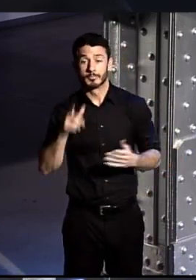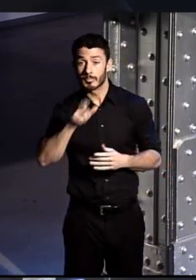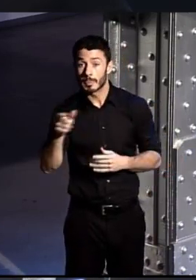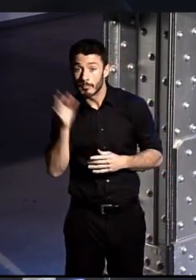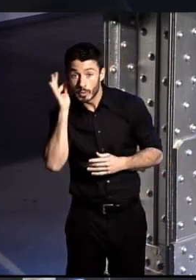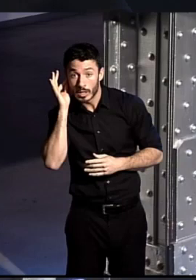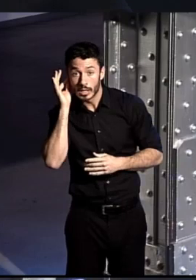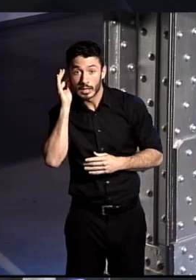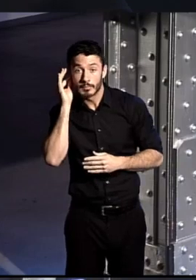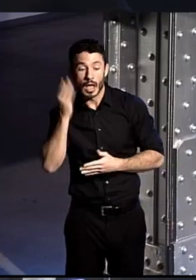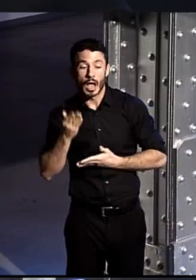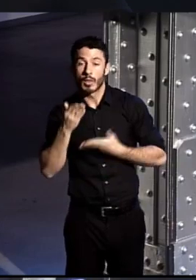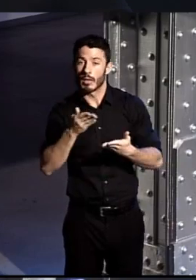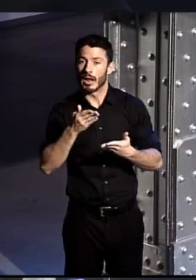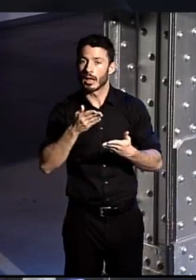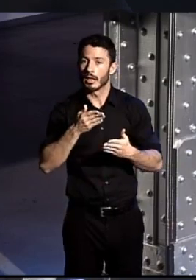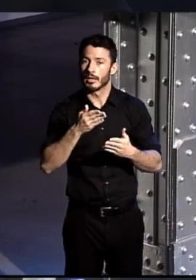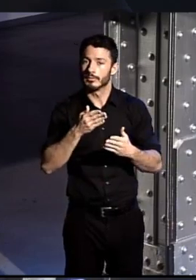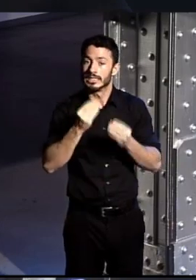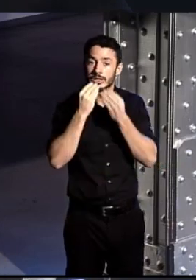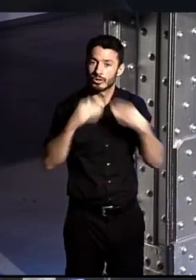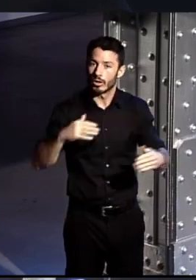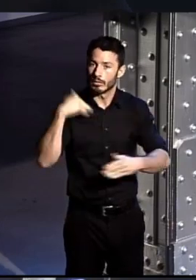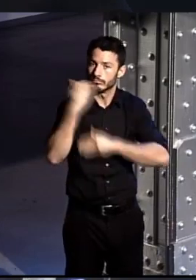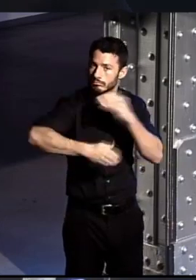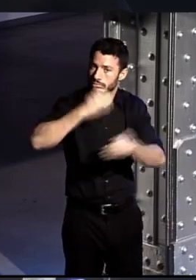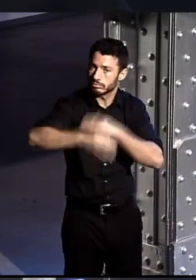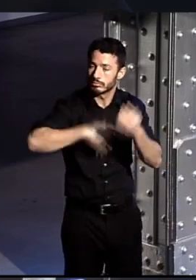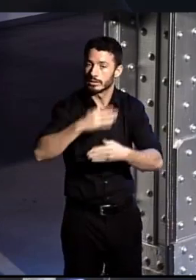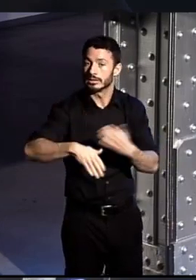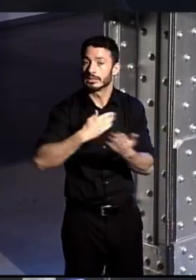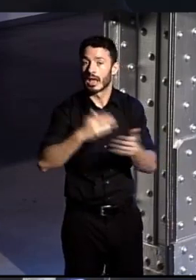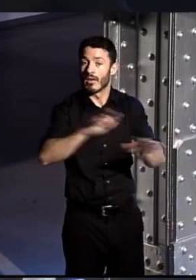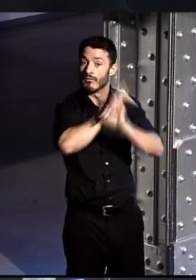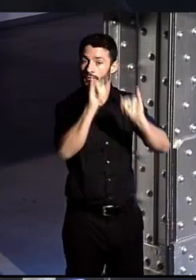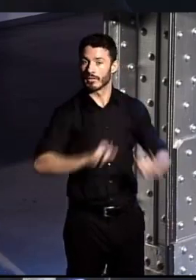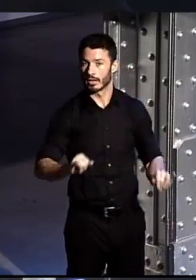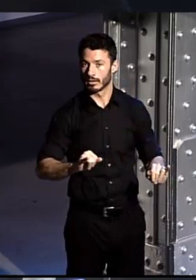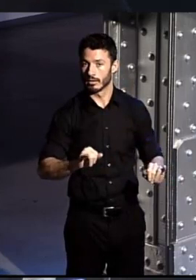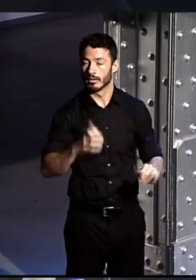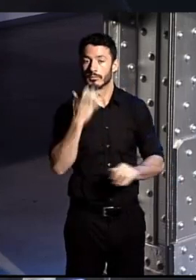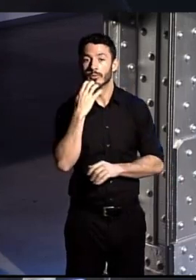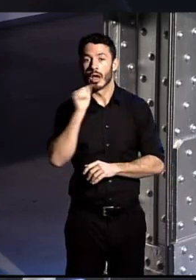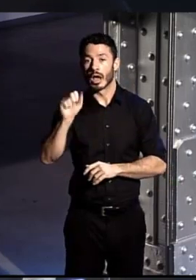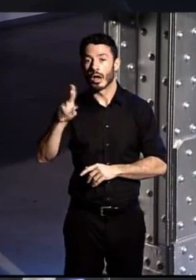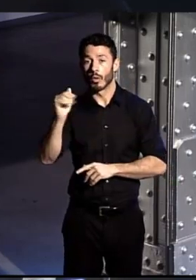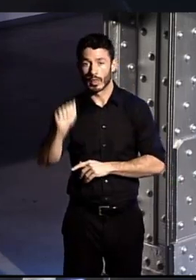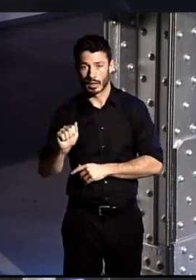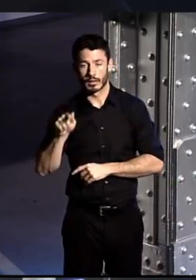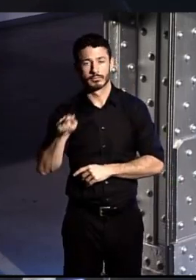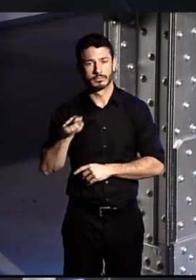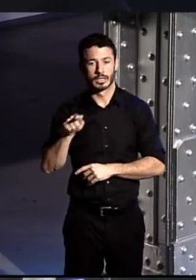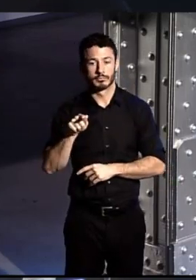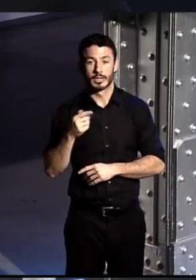ayudaban a que la trama se desarrollara y terminara felizmente. Por ejemplo, Auda, lo que hemos dicho antes, que con su proposición